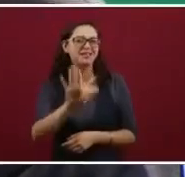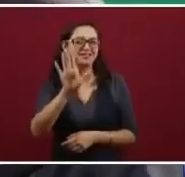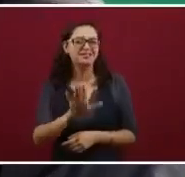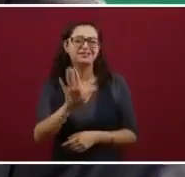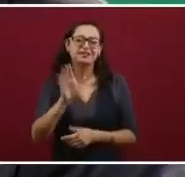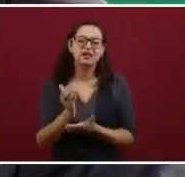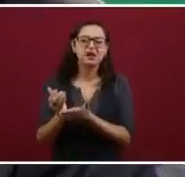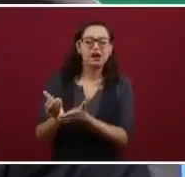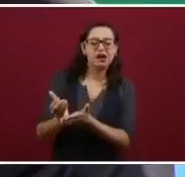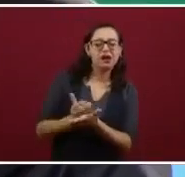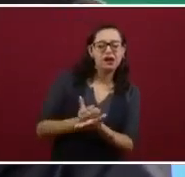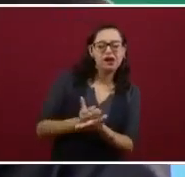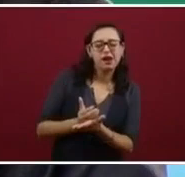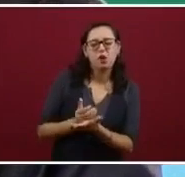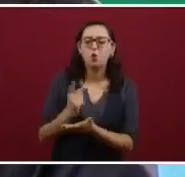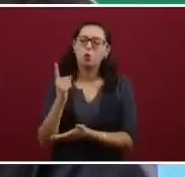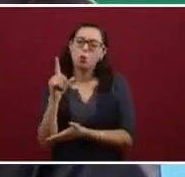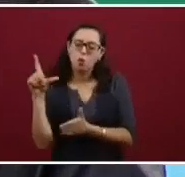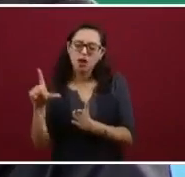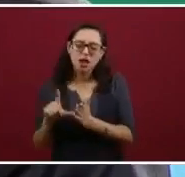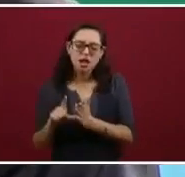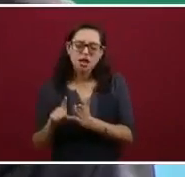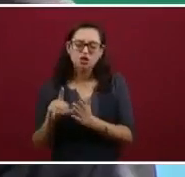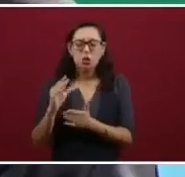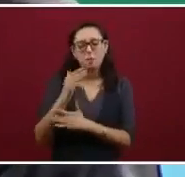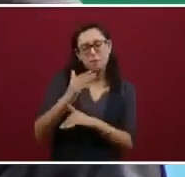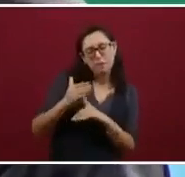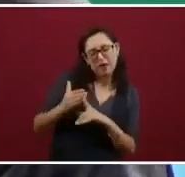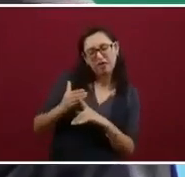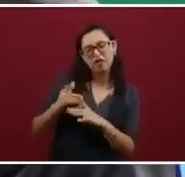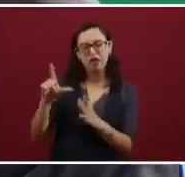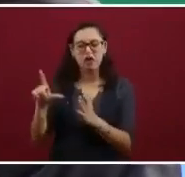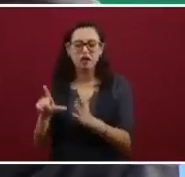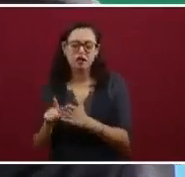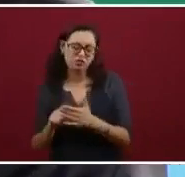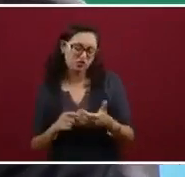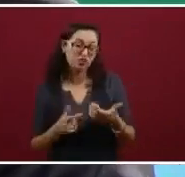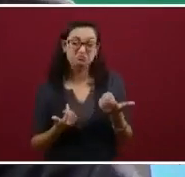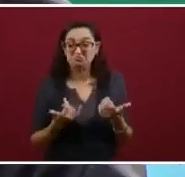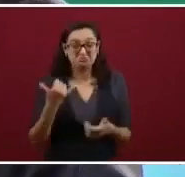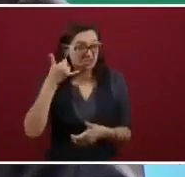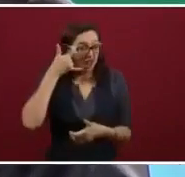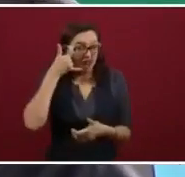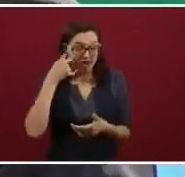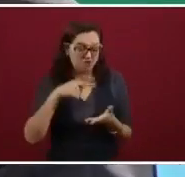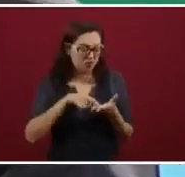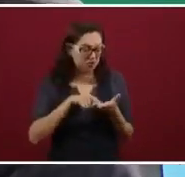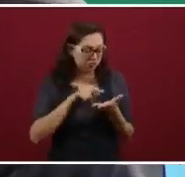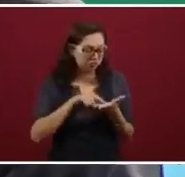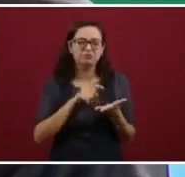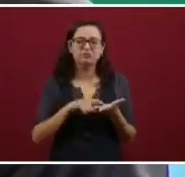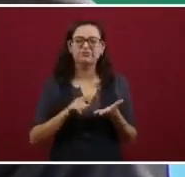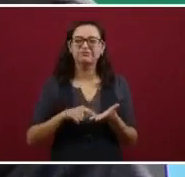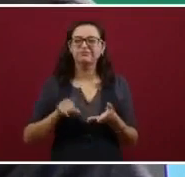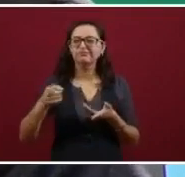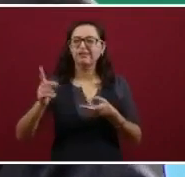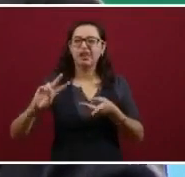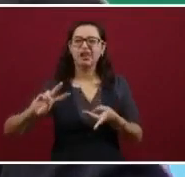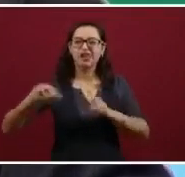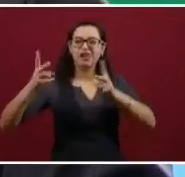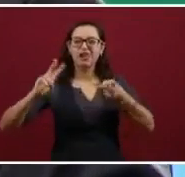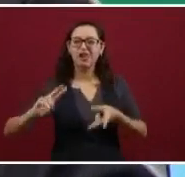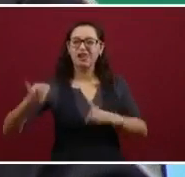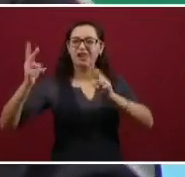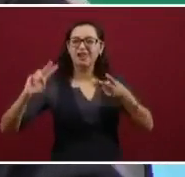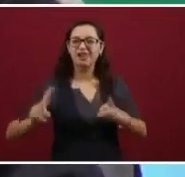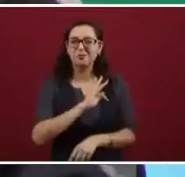ya determinan si le rasuran un litro por cada 20 o medio litro por cada 20 o 2 litros por cada 20. El parámetro